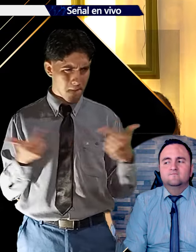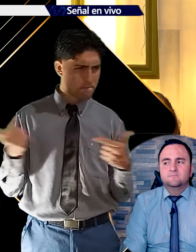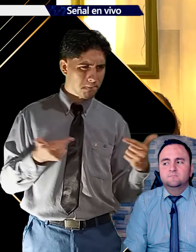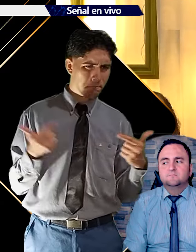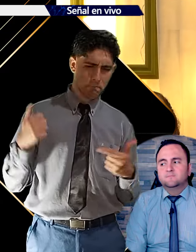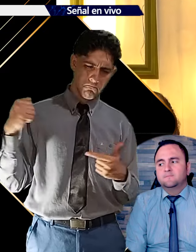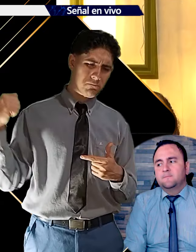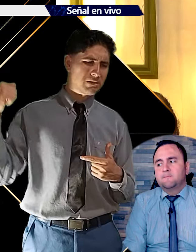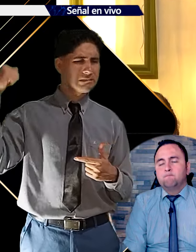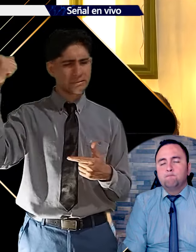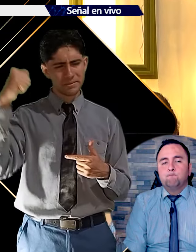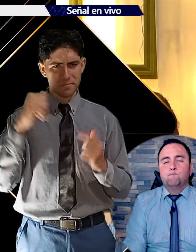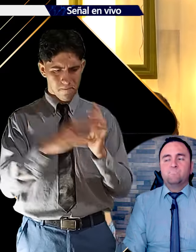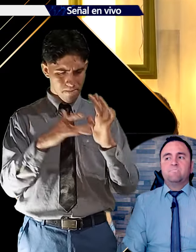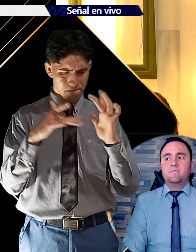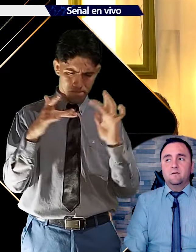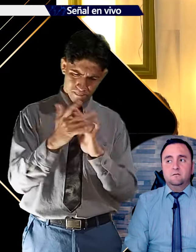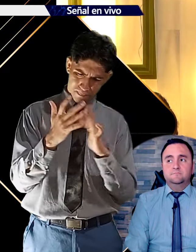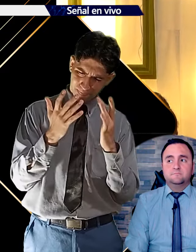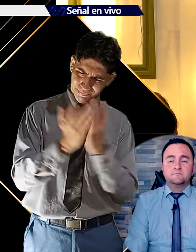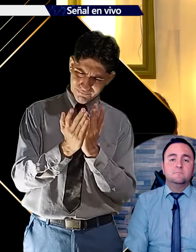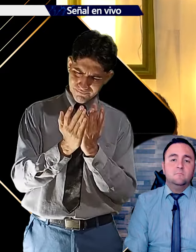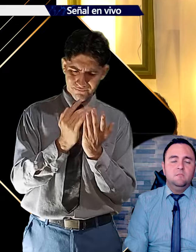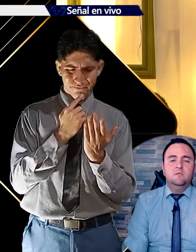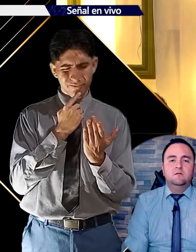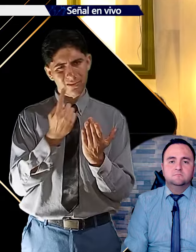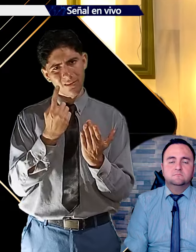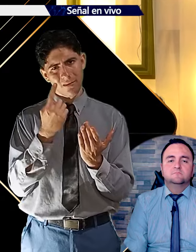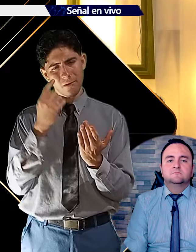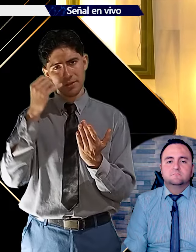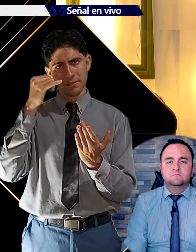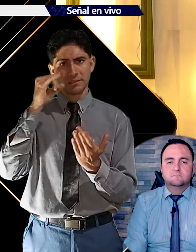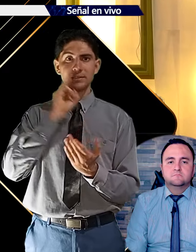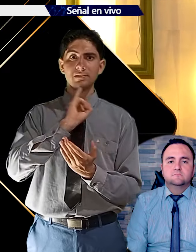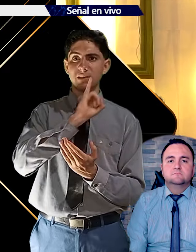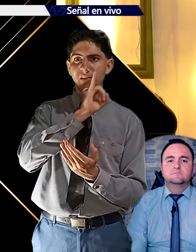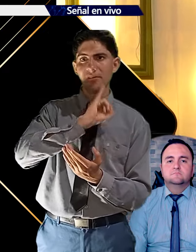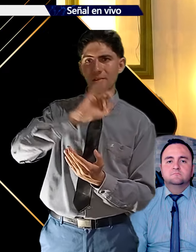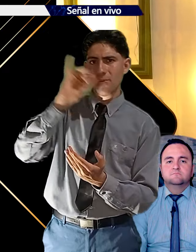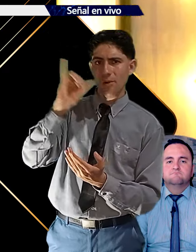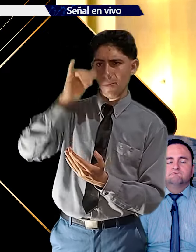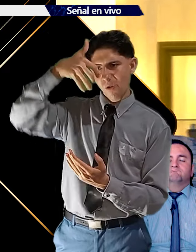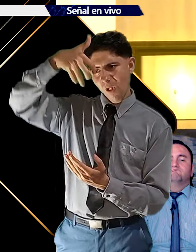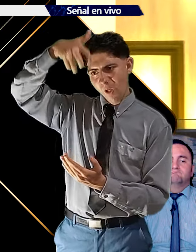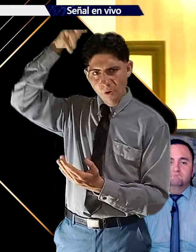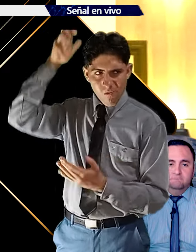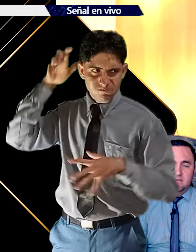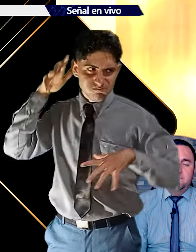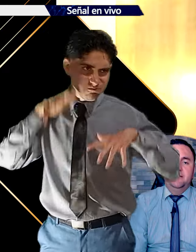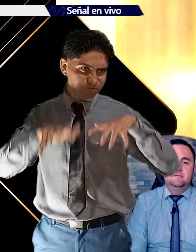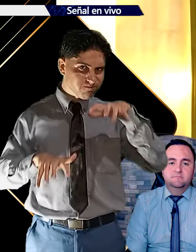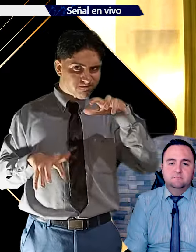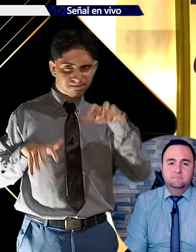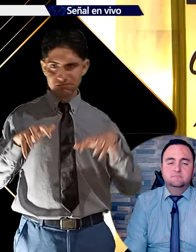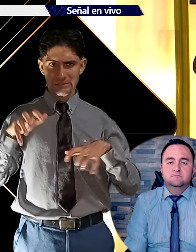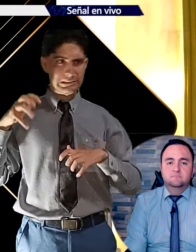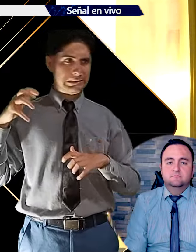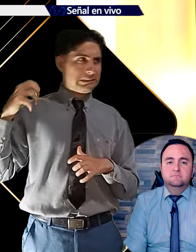Igual que Israel tuvo que luchar contra tantas cosas, pero si la Biblia dice que Israel como